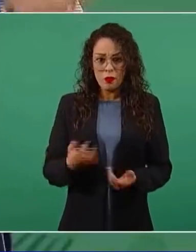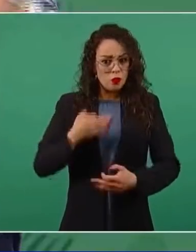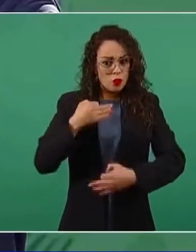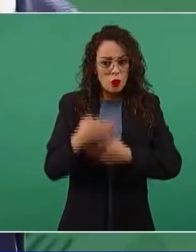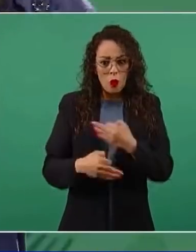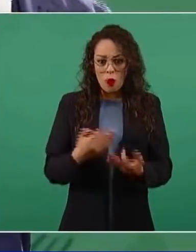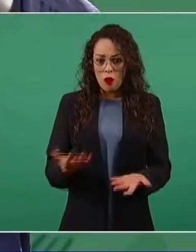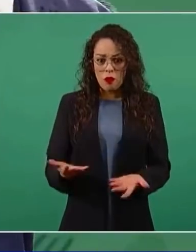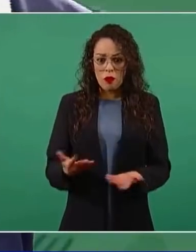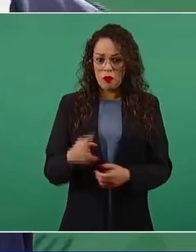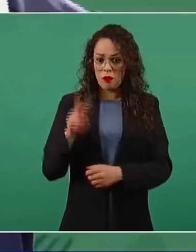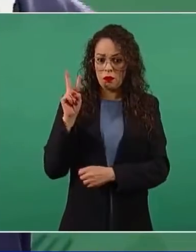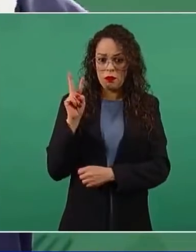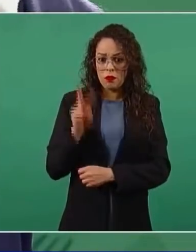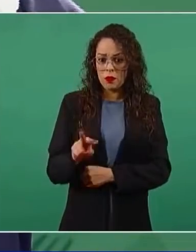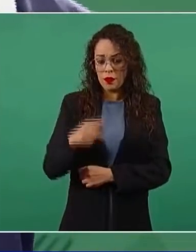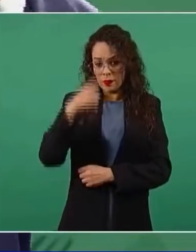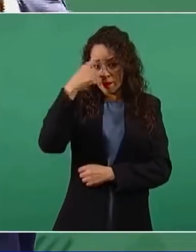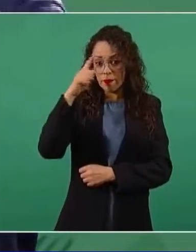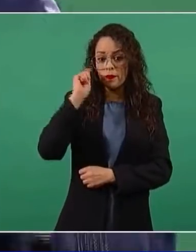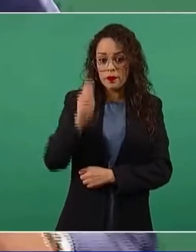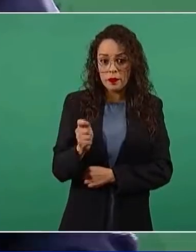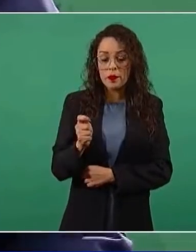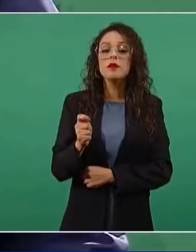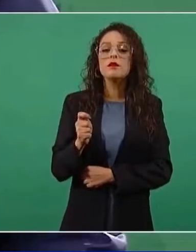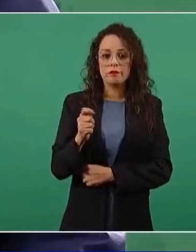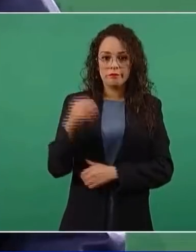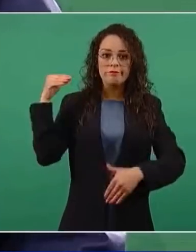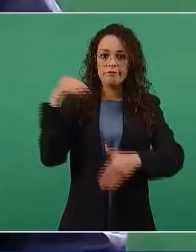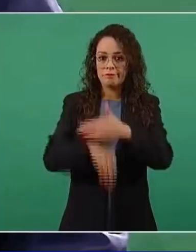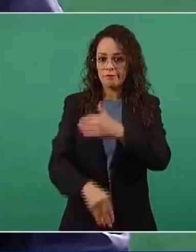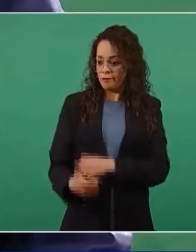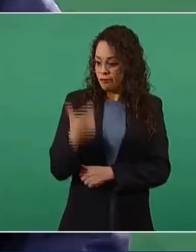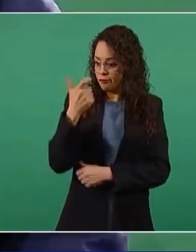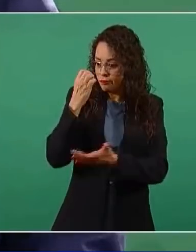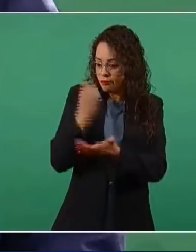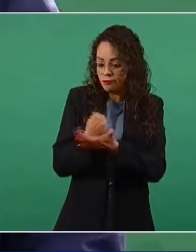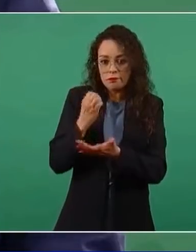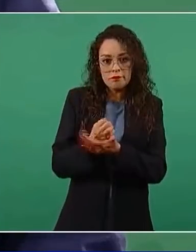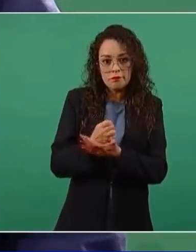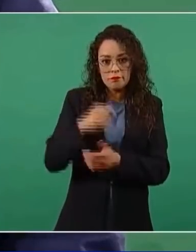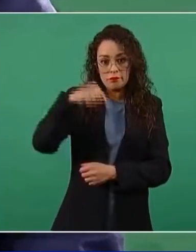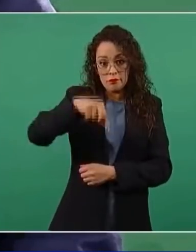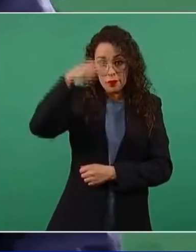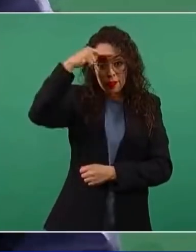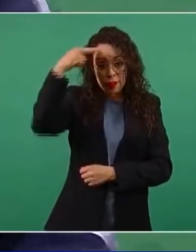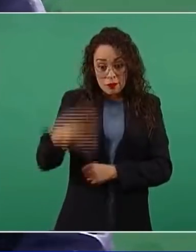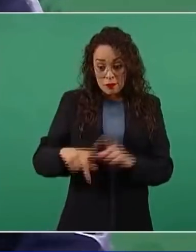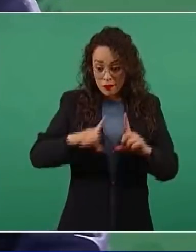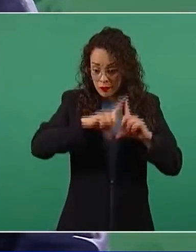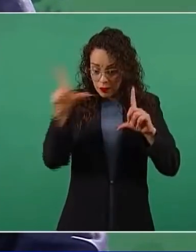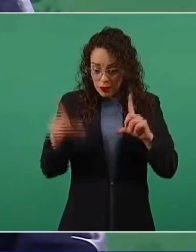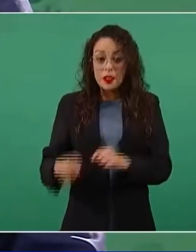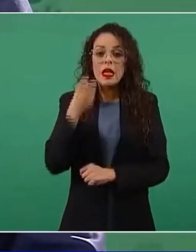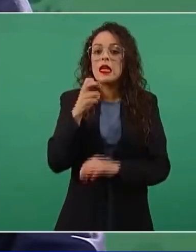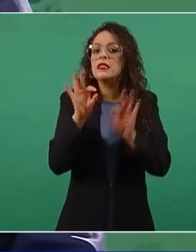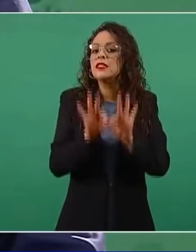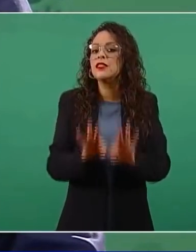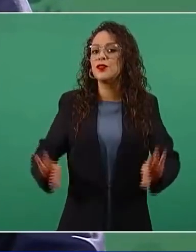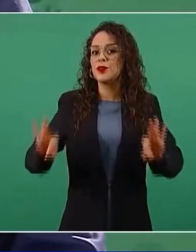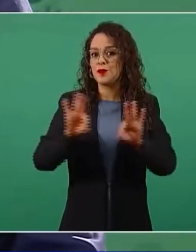en detrimento de la economía del pueblo. Ese es el debate de fondo.